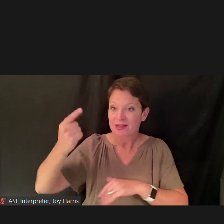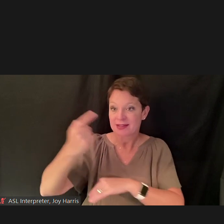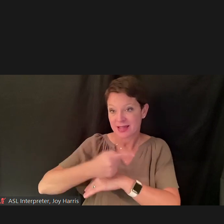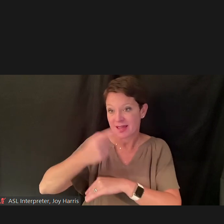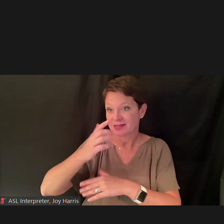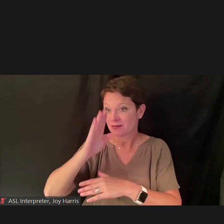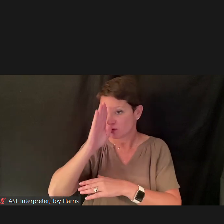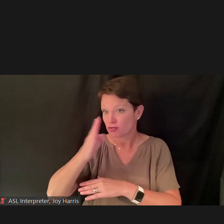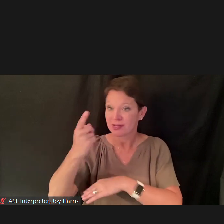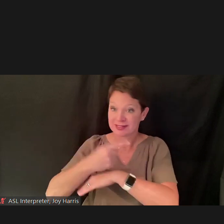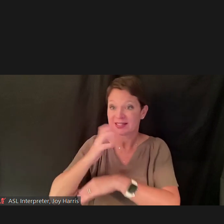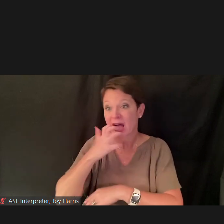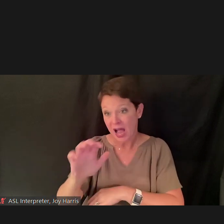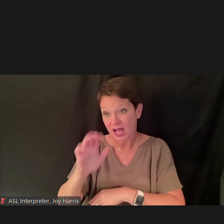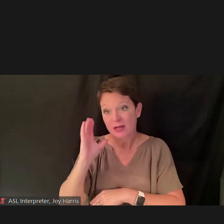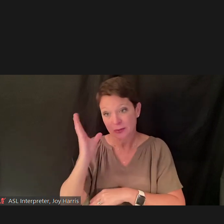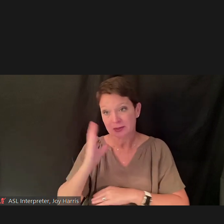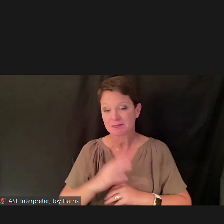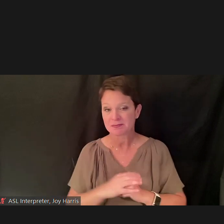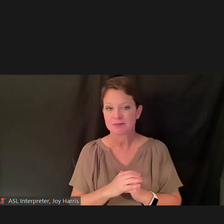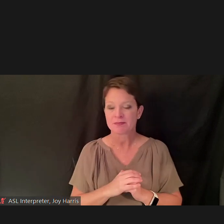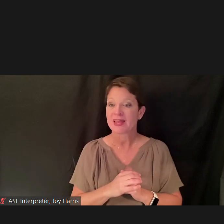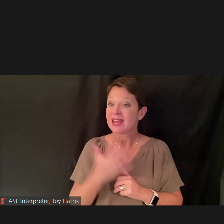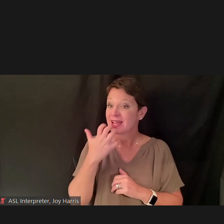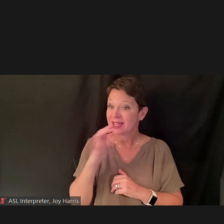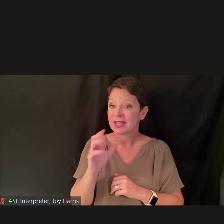días de calor y cuán consecutivos son.